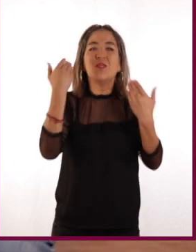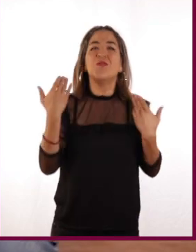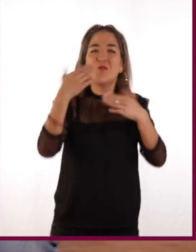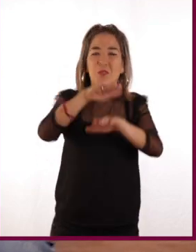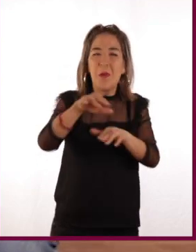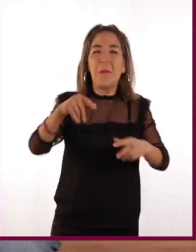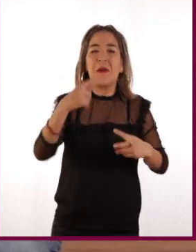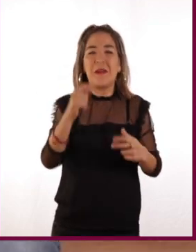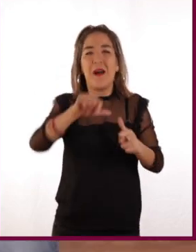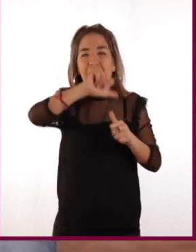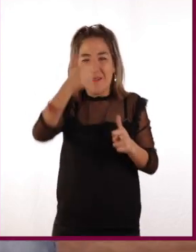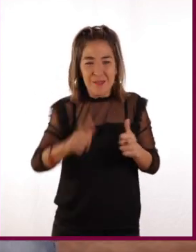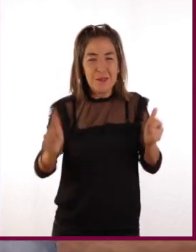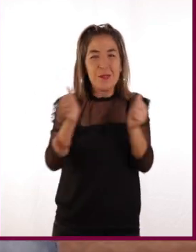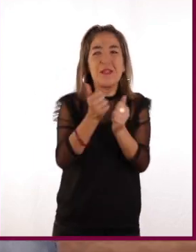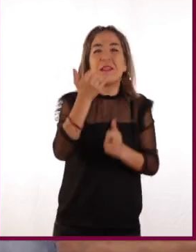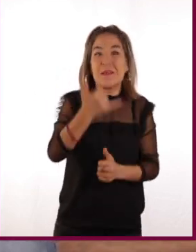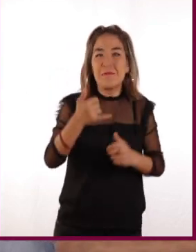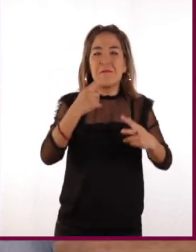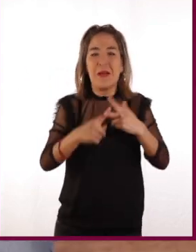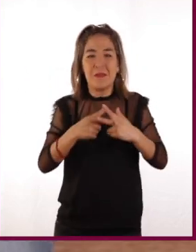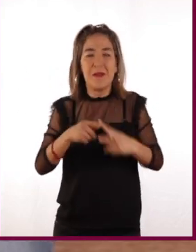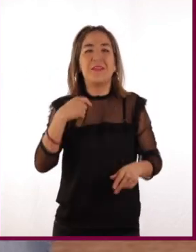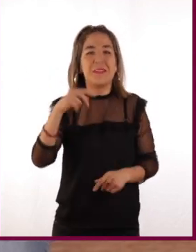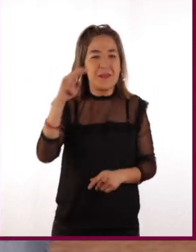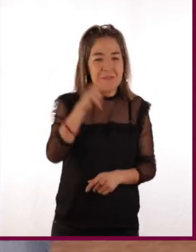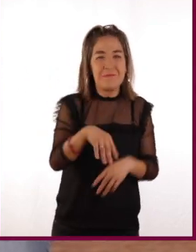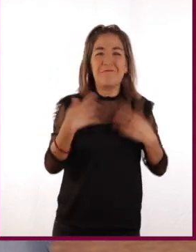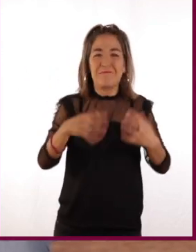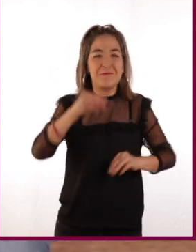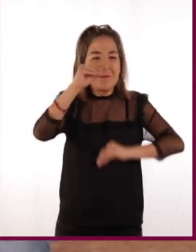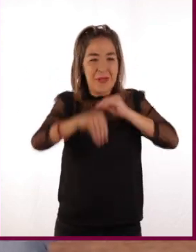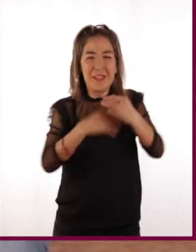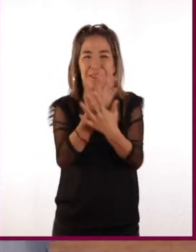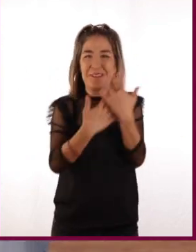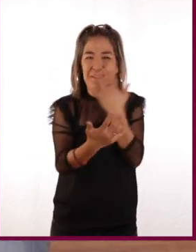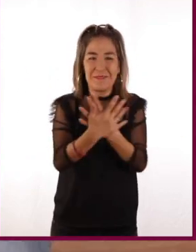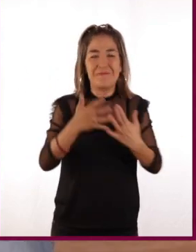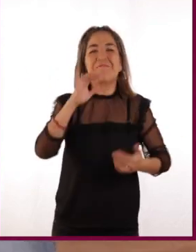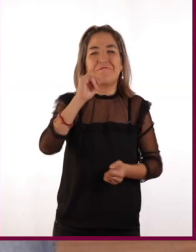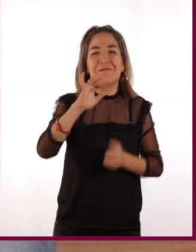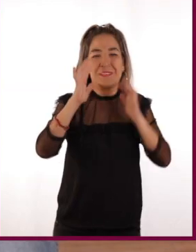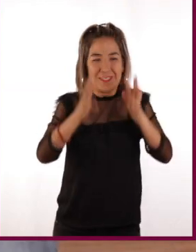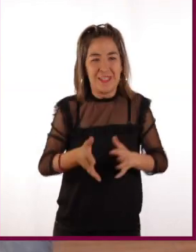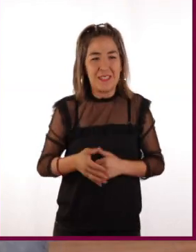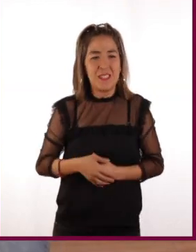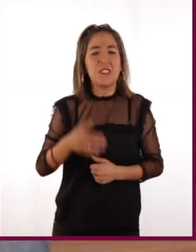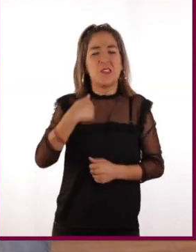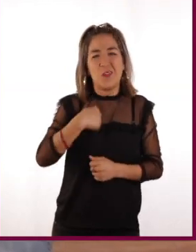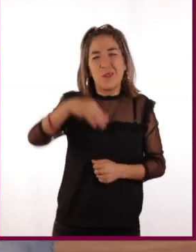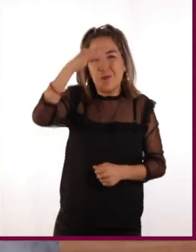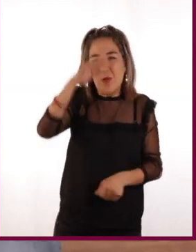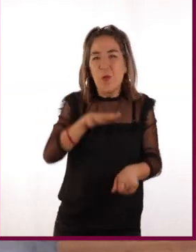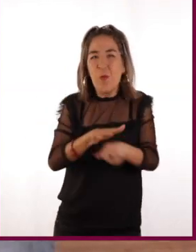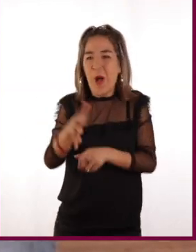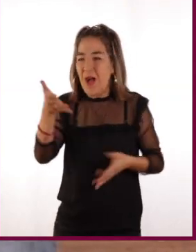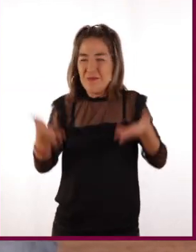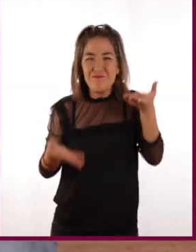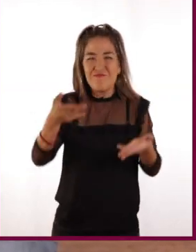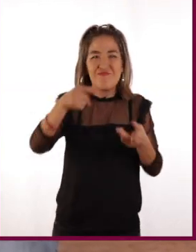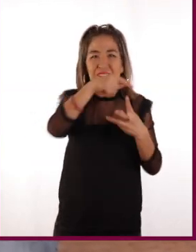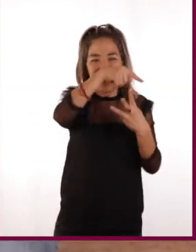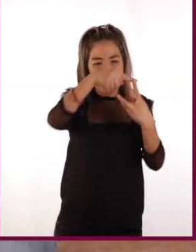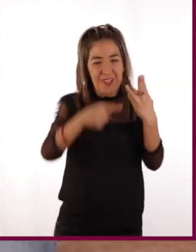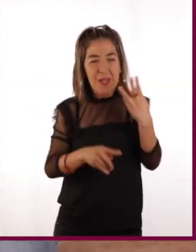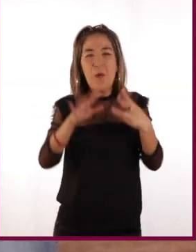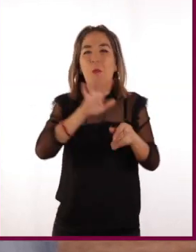aprendido muchísimo sobre arte y matemáticas. Me siento inspirado y con ganas de poner las manos a la obra. Yo también, Ernesto. Aunque me costaría elegir